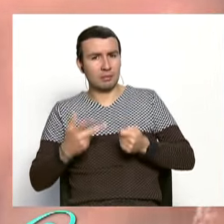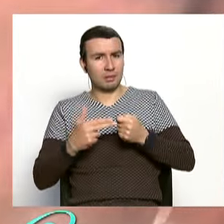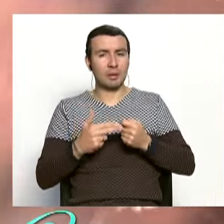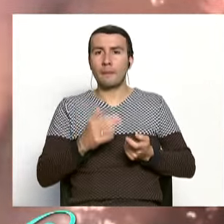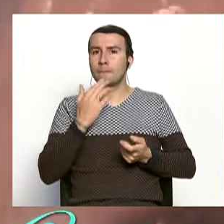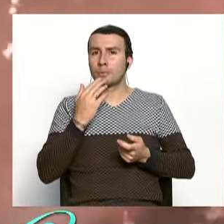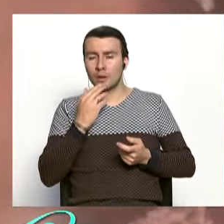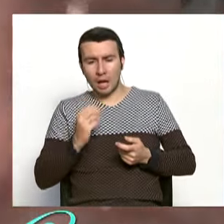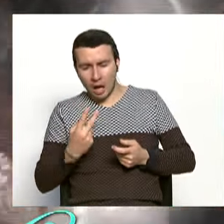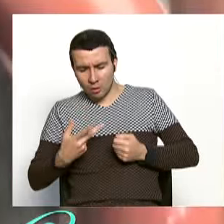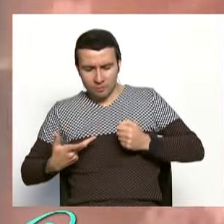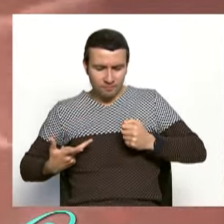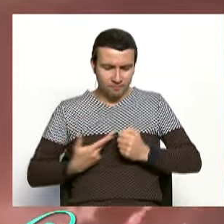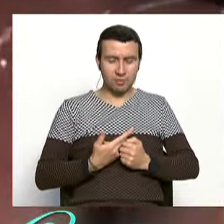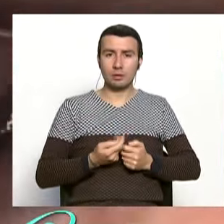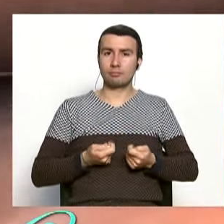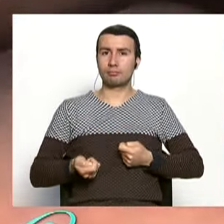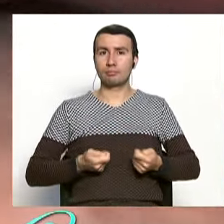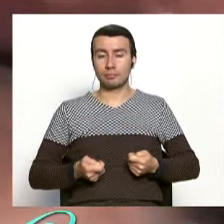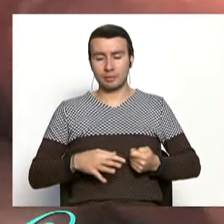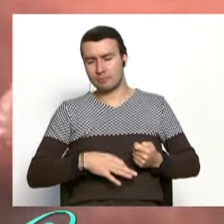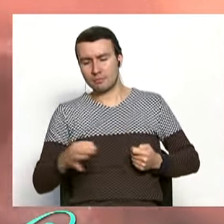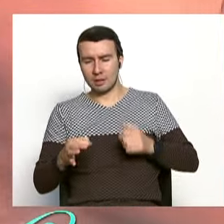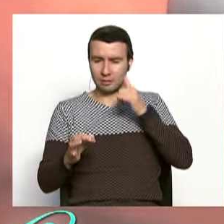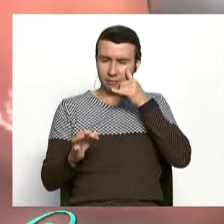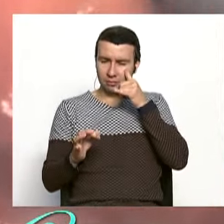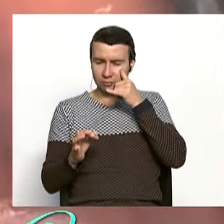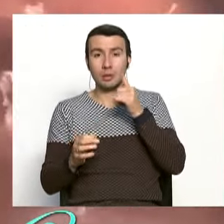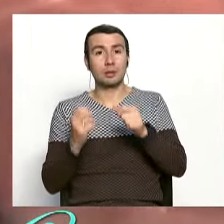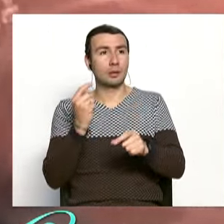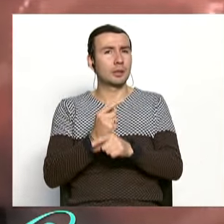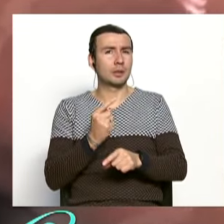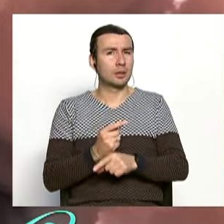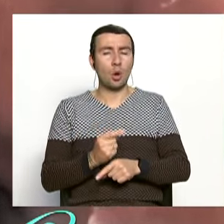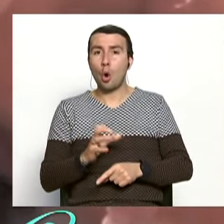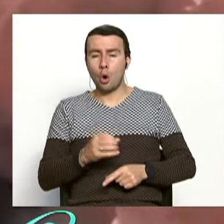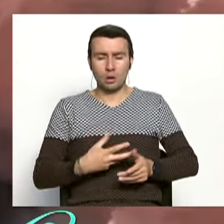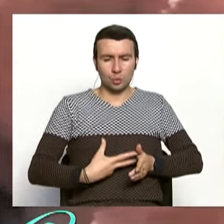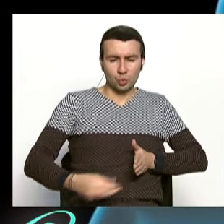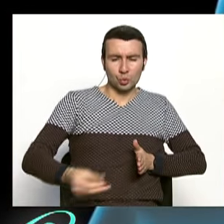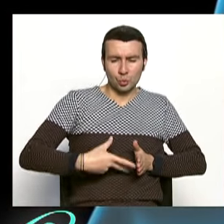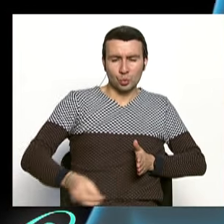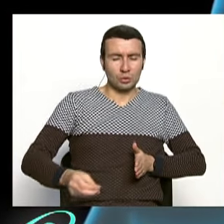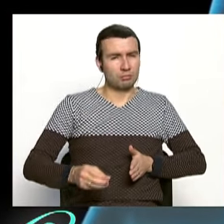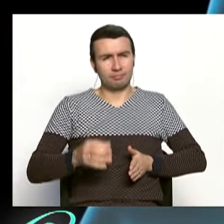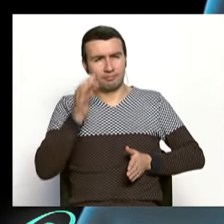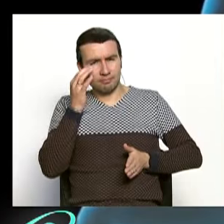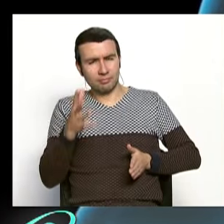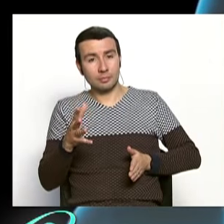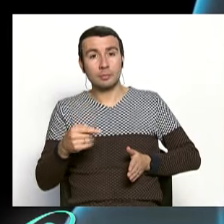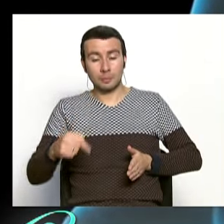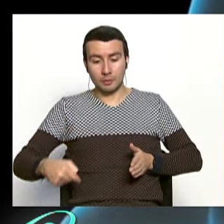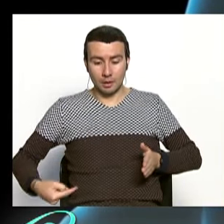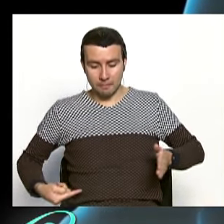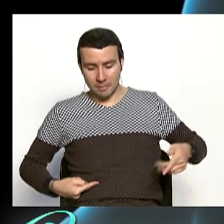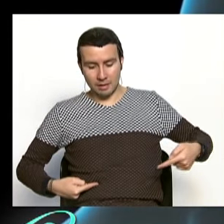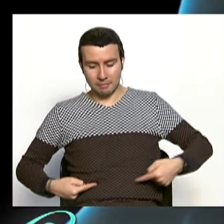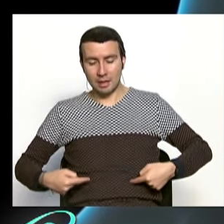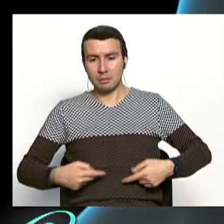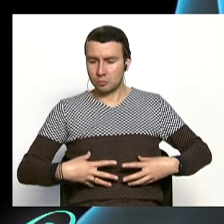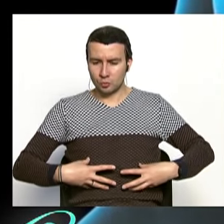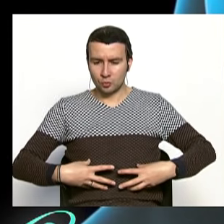extirpar tejido fibroso realizar biopsias muestras de tejidos o drenar fluido anormal cuando el laparoscopio y los demás instrumentos se